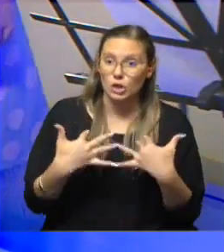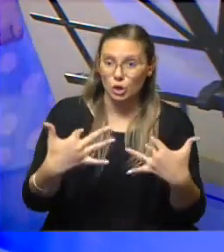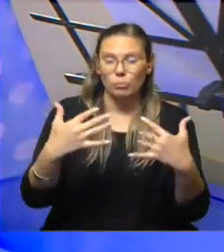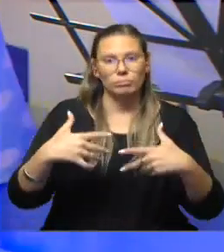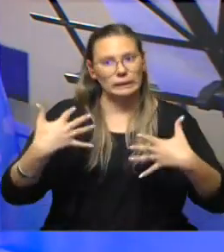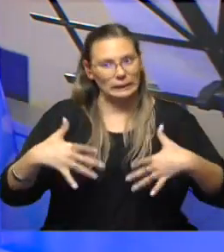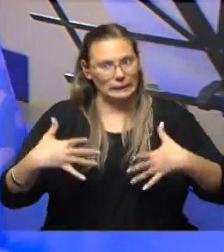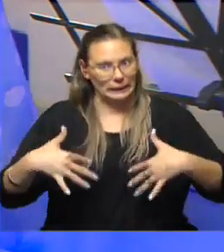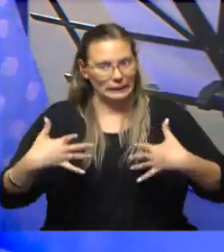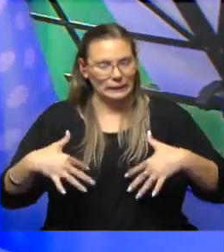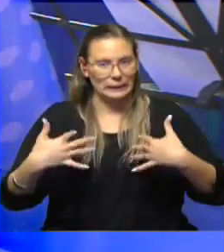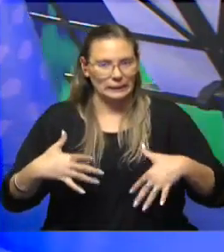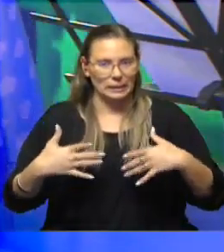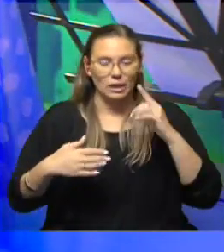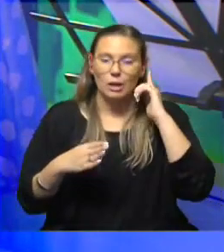Polémico, como les gusta.